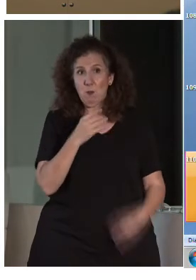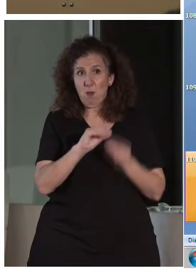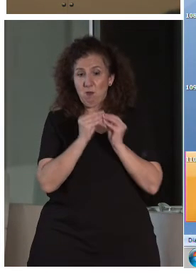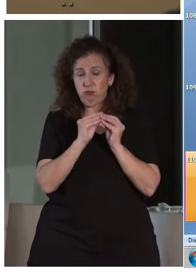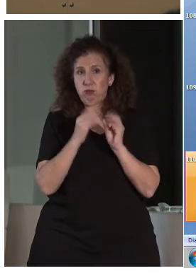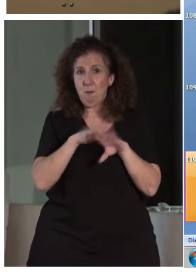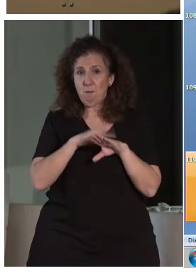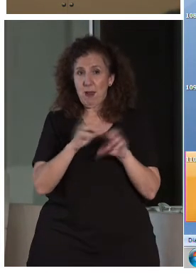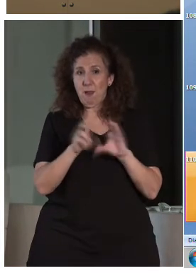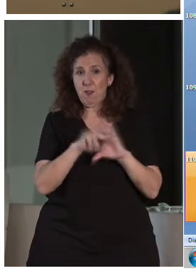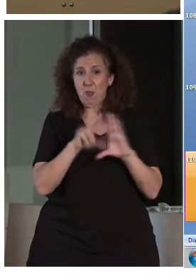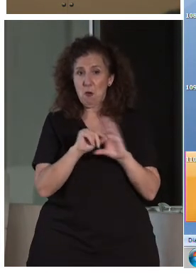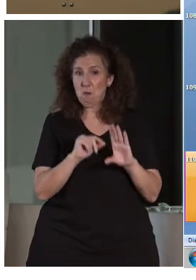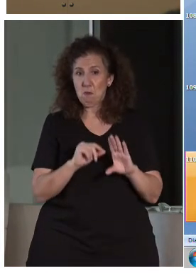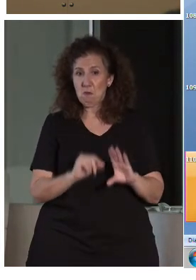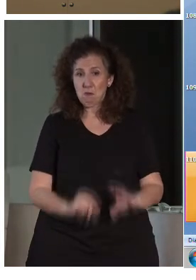Vale.